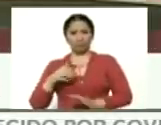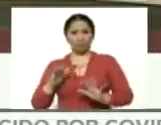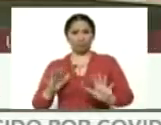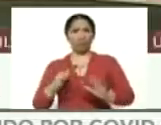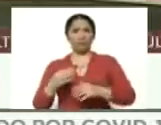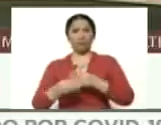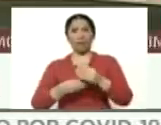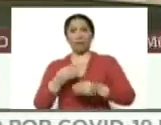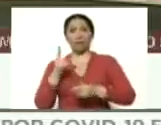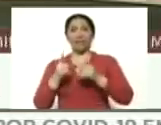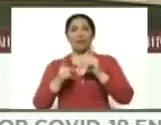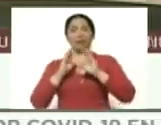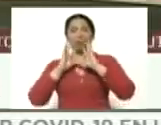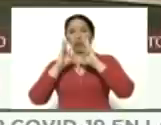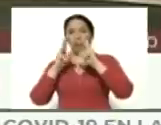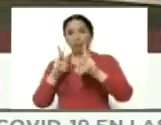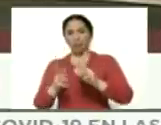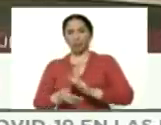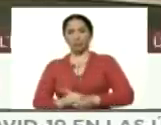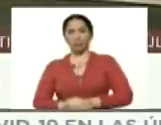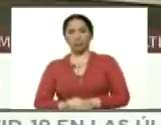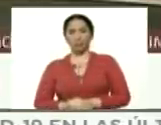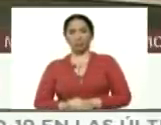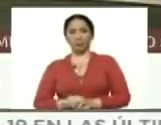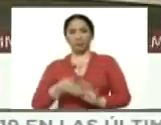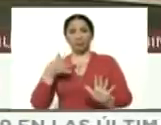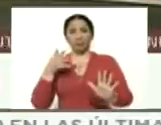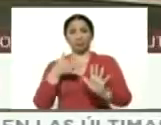hacer algunos comentarios sobre